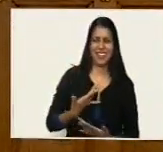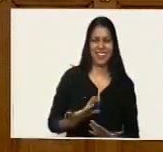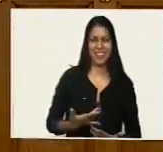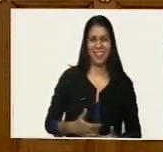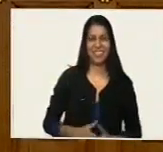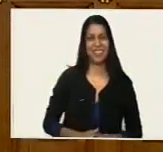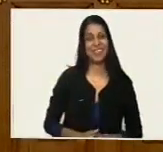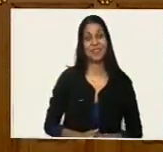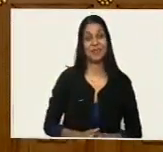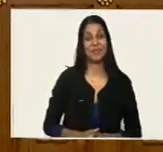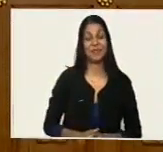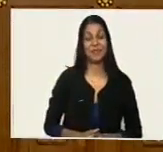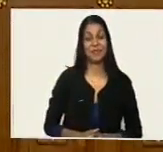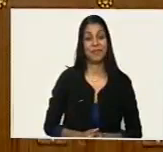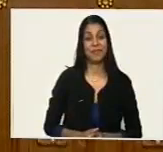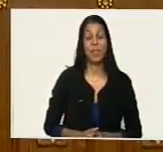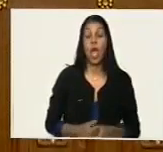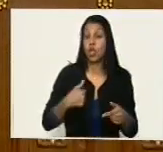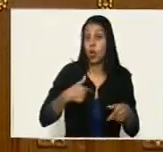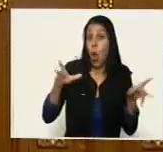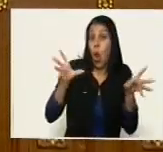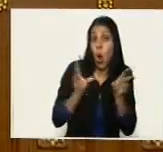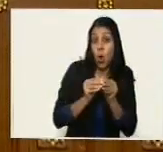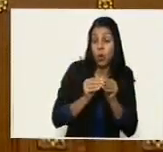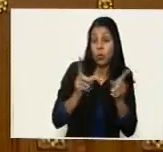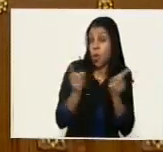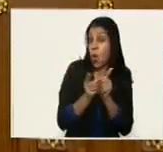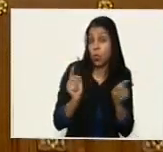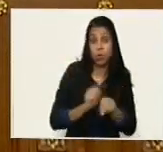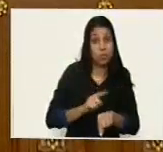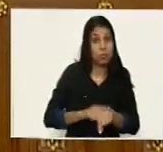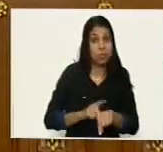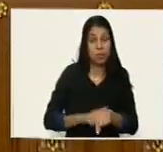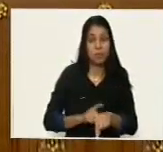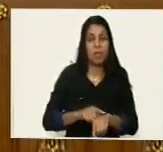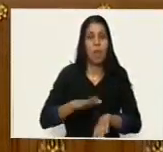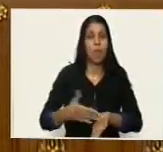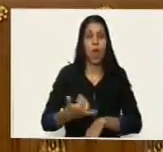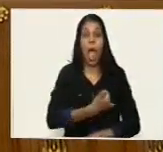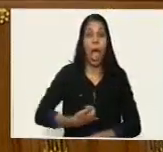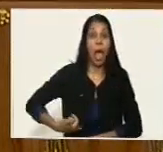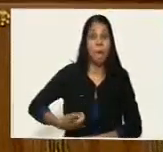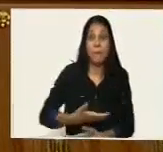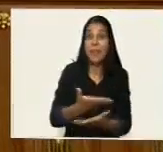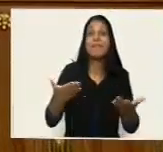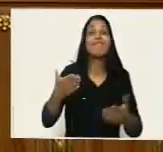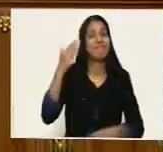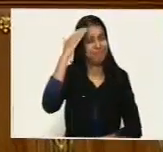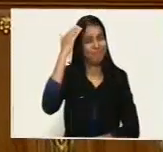De estas alturas, va a ser breve porque de estas alturas se le siente el hambre que tiene.